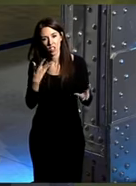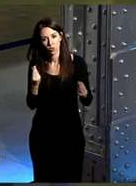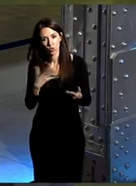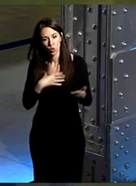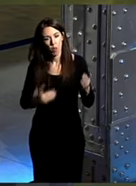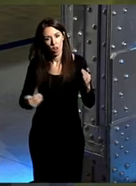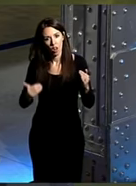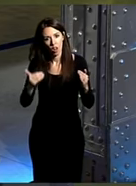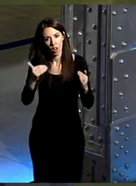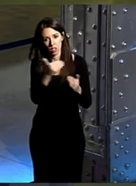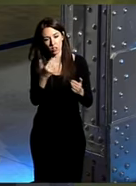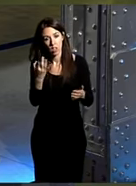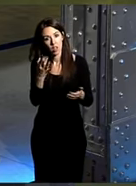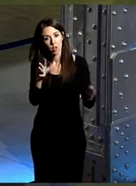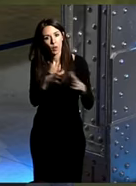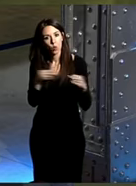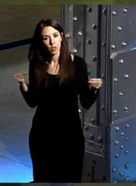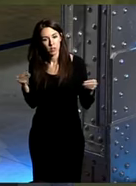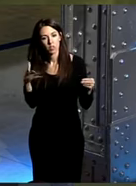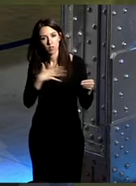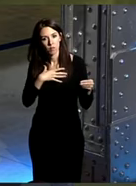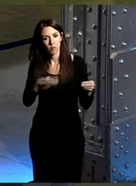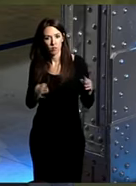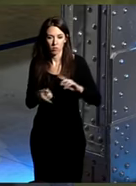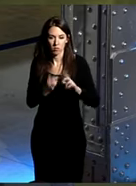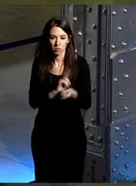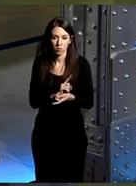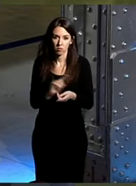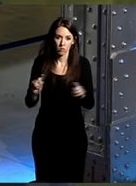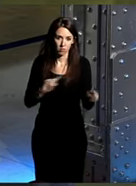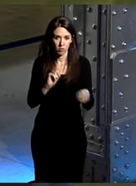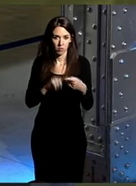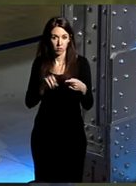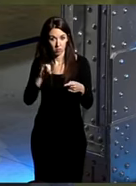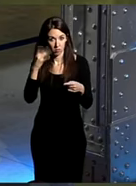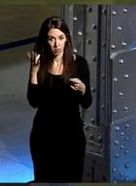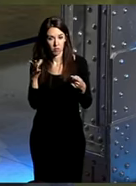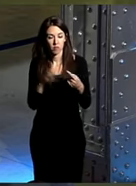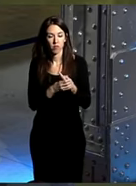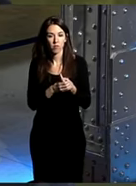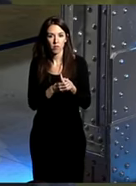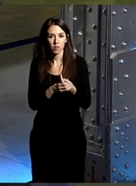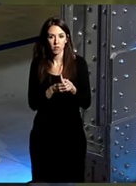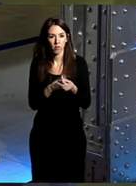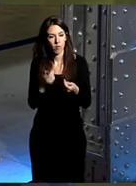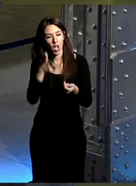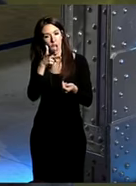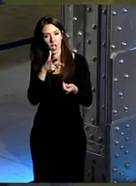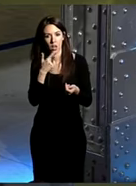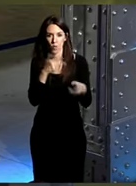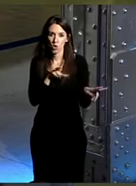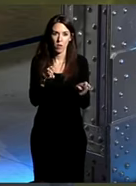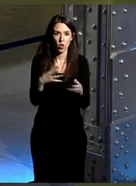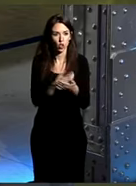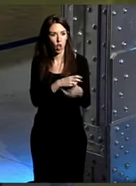pueden escalar, que las debería coger una universidad y podría transformarse. Esa es la primera idea, ¿no? Huyamos del glamour de la innovación,